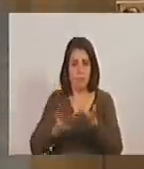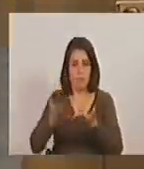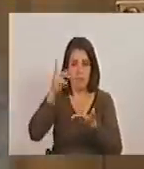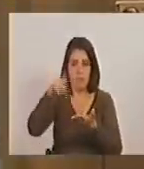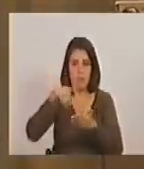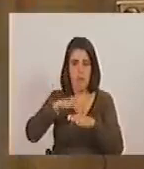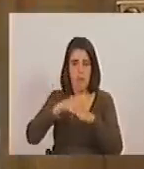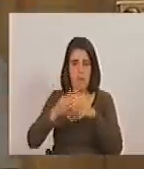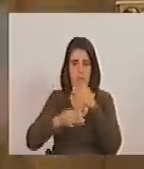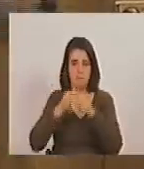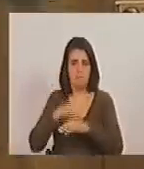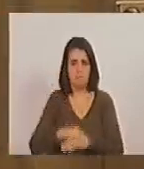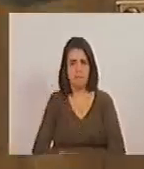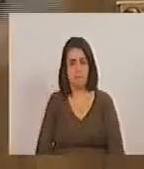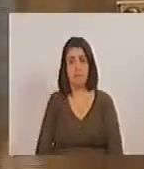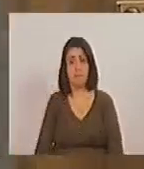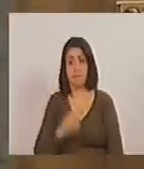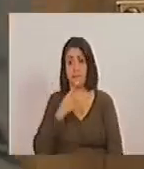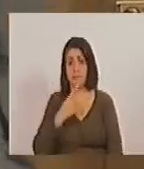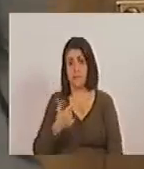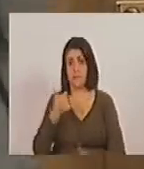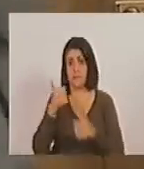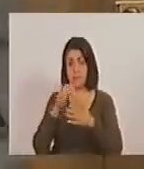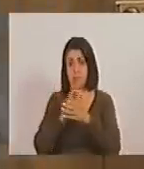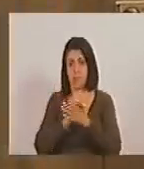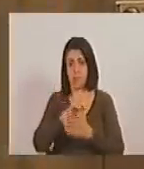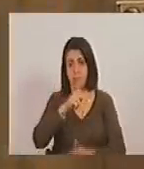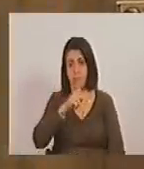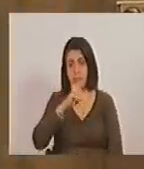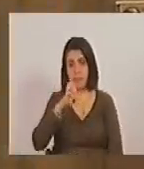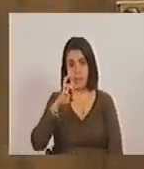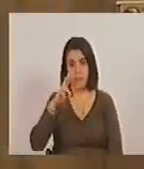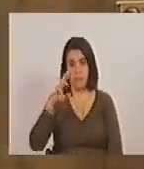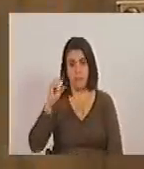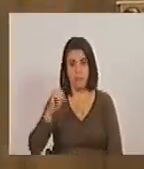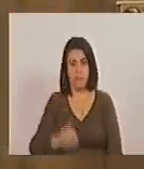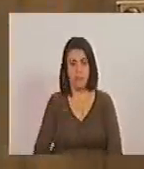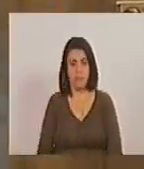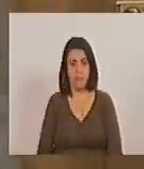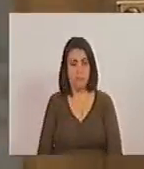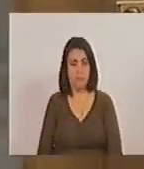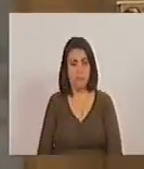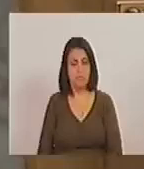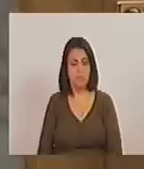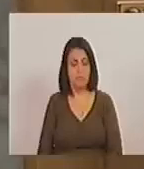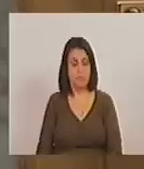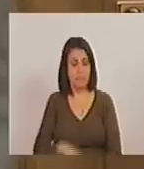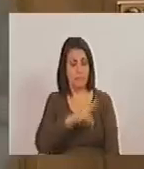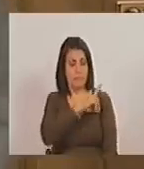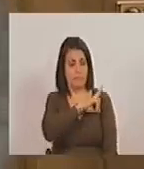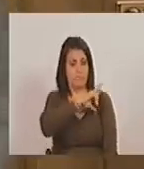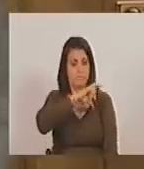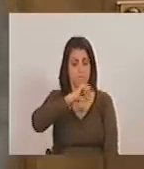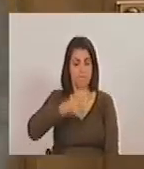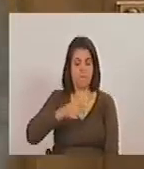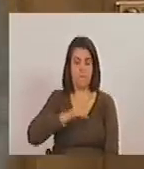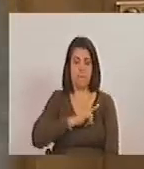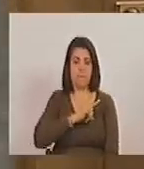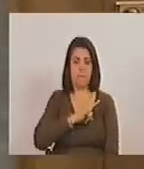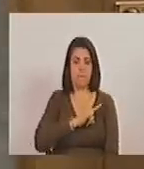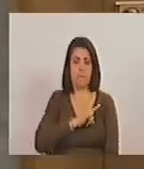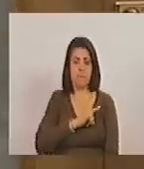también. Y es que, como me decía mi buen amigo Pedro Vicente Rodríguez, el rector de la